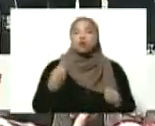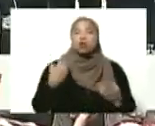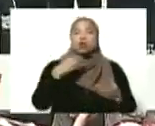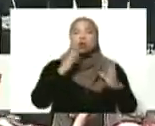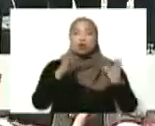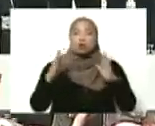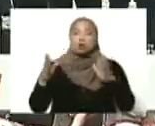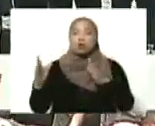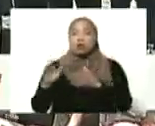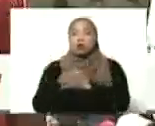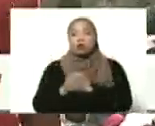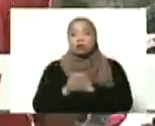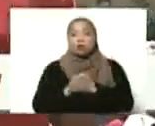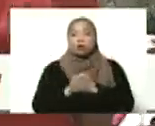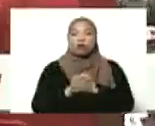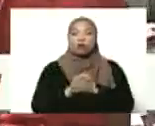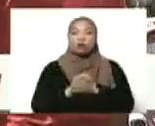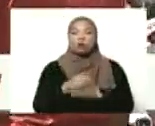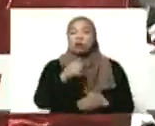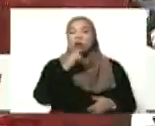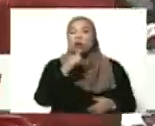entregarle, compañeros, compañeras,